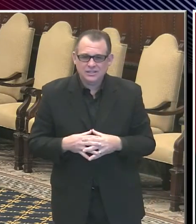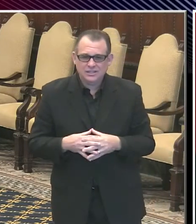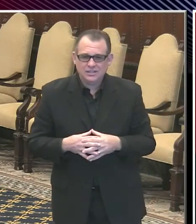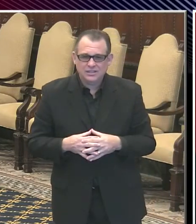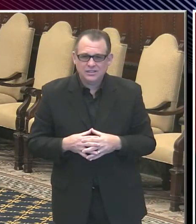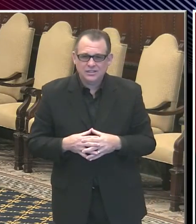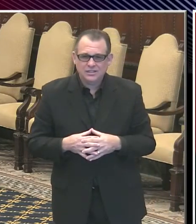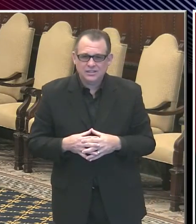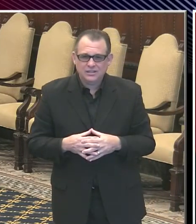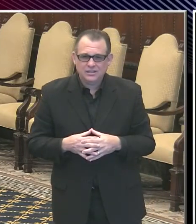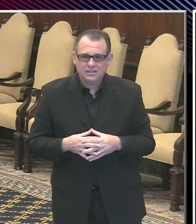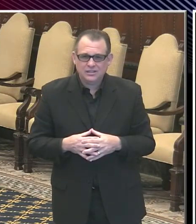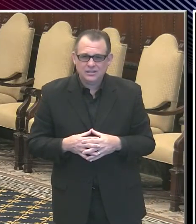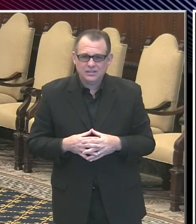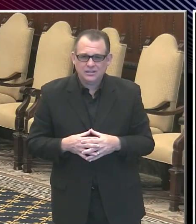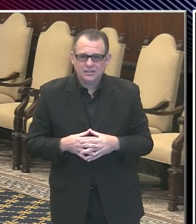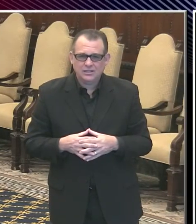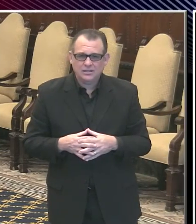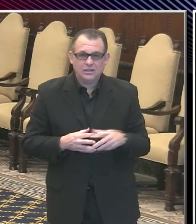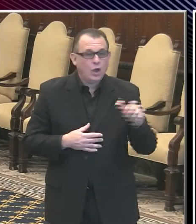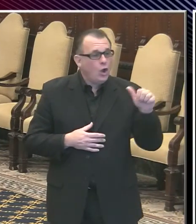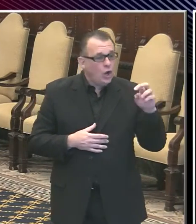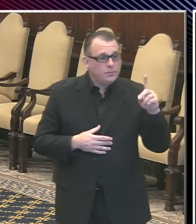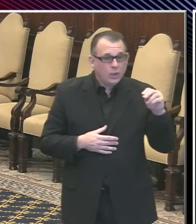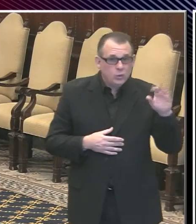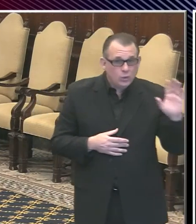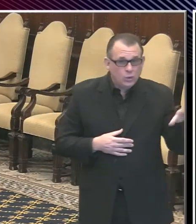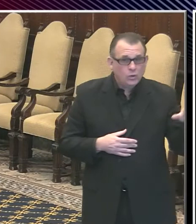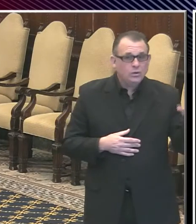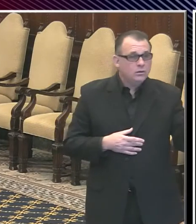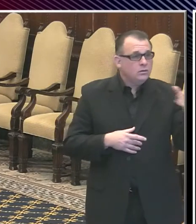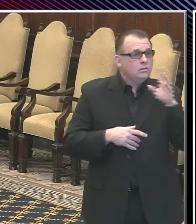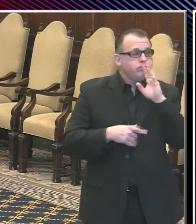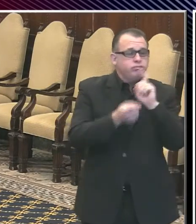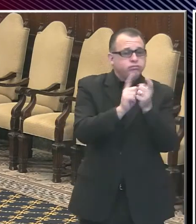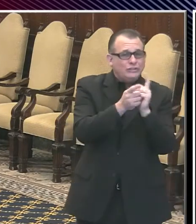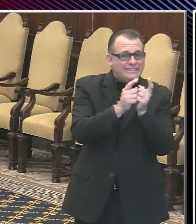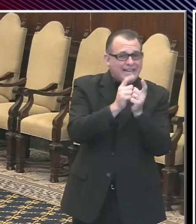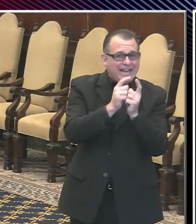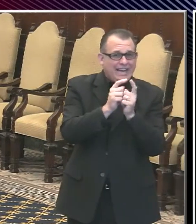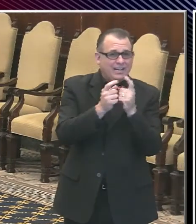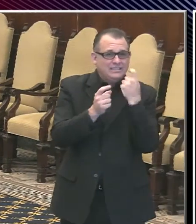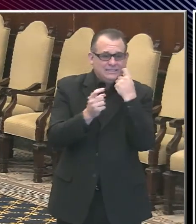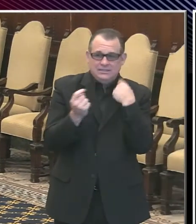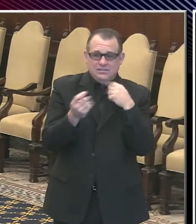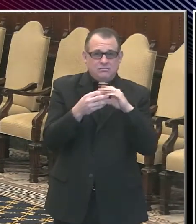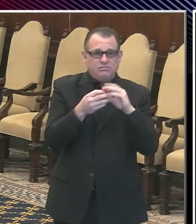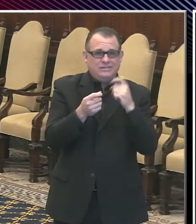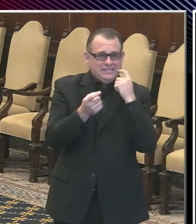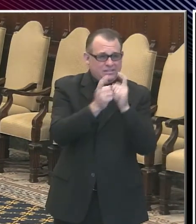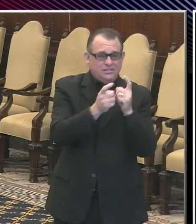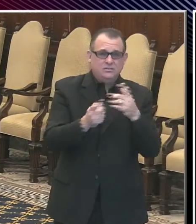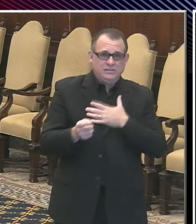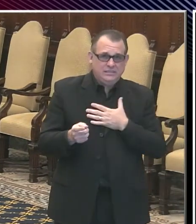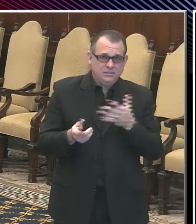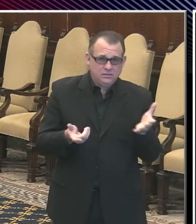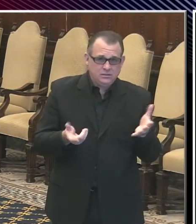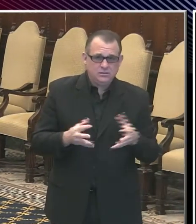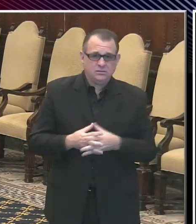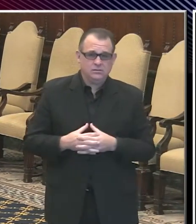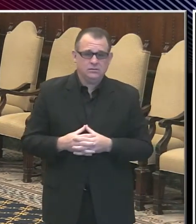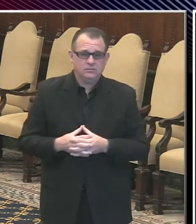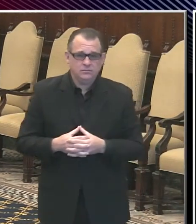Adelante, Jaime. Sí, Armando, el alcalde menciona que se está manejando de una forma positiva en